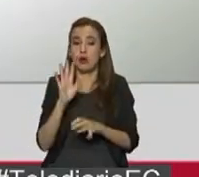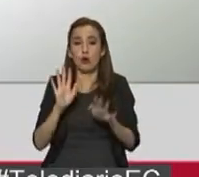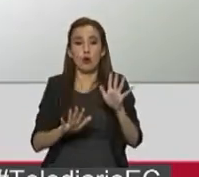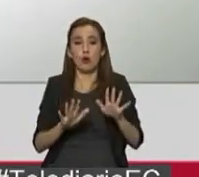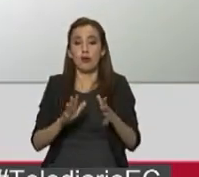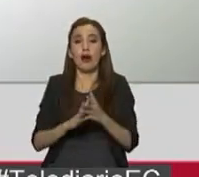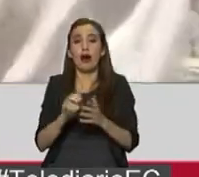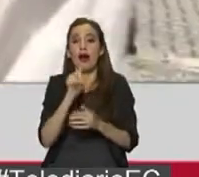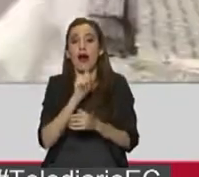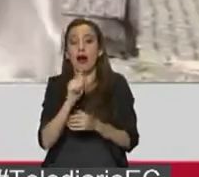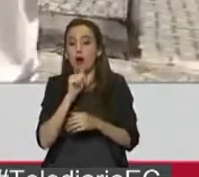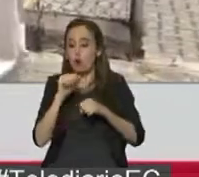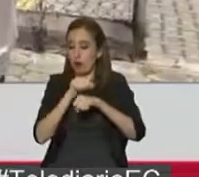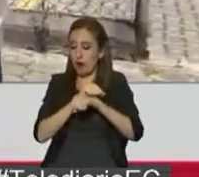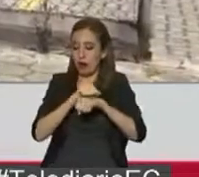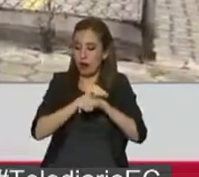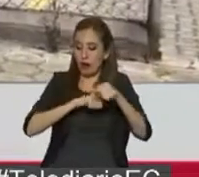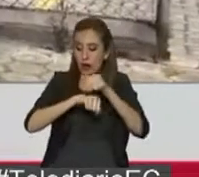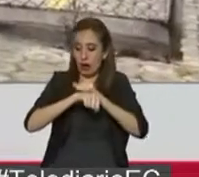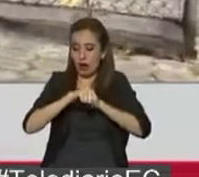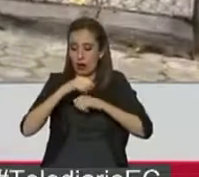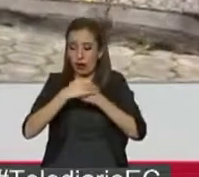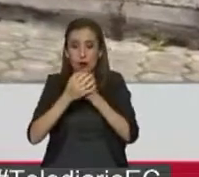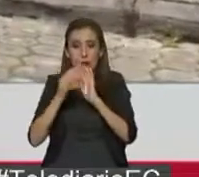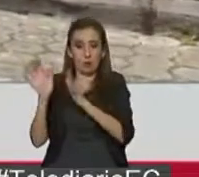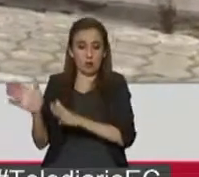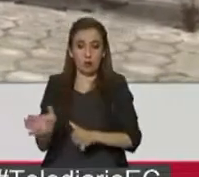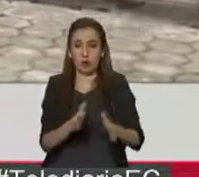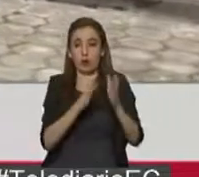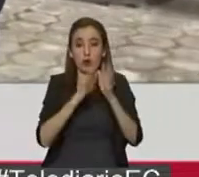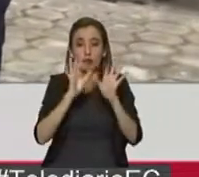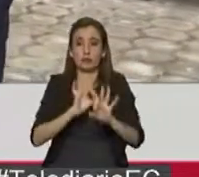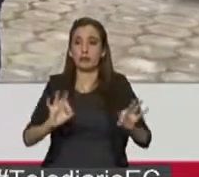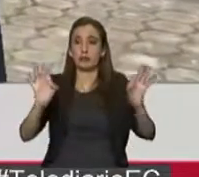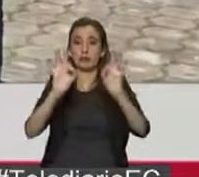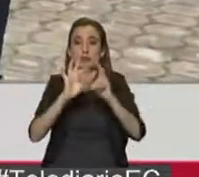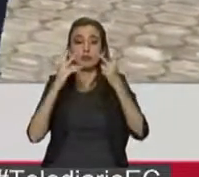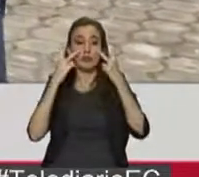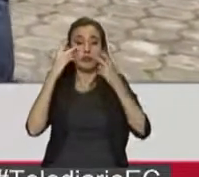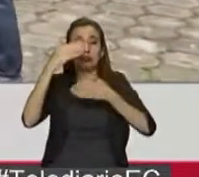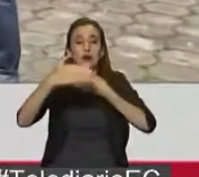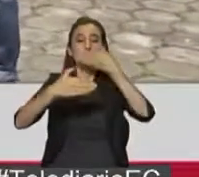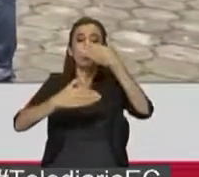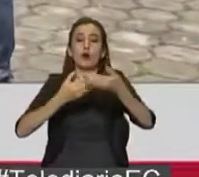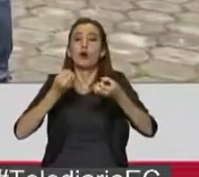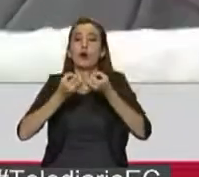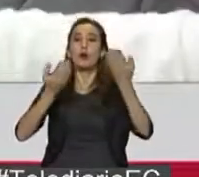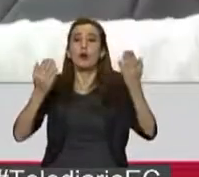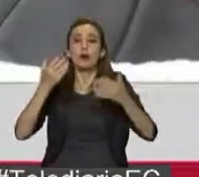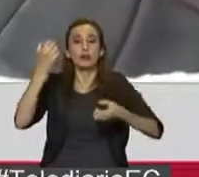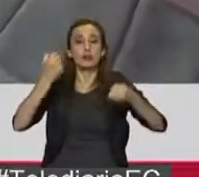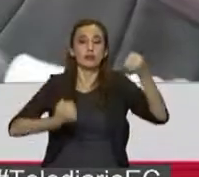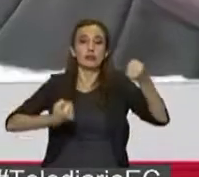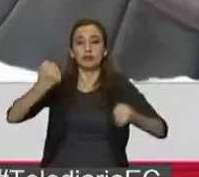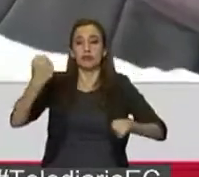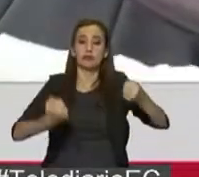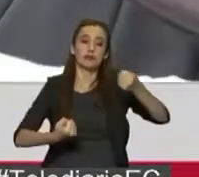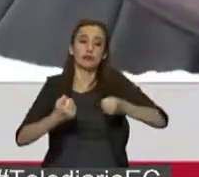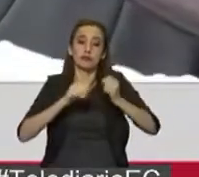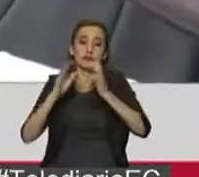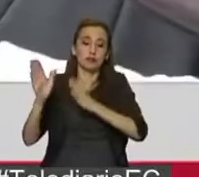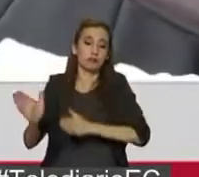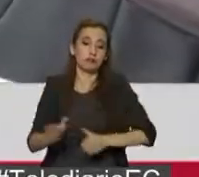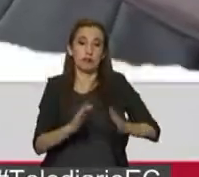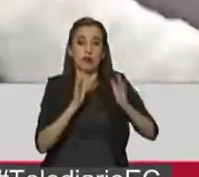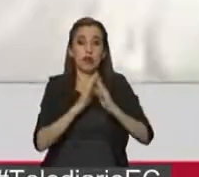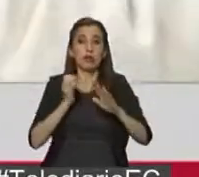agua con jabón. También hay personas que han cumplido a rajatabla la disposición y no han movido sus automotores. La única recomendación a